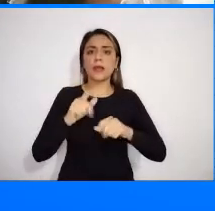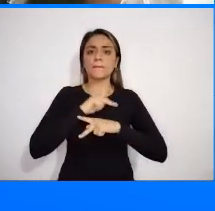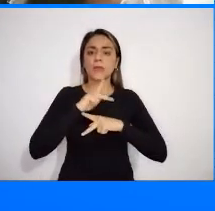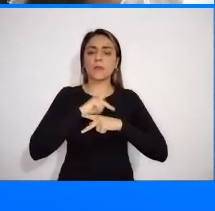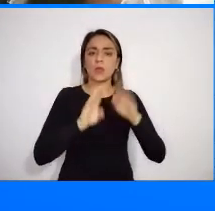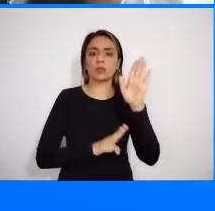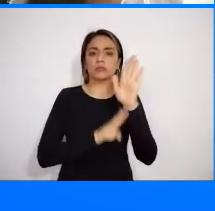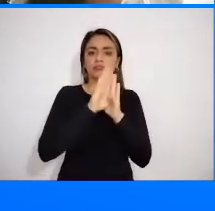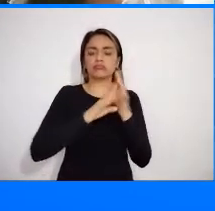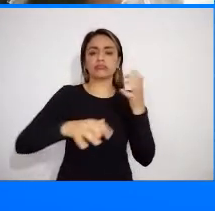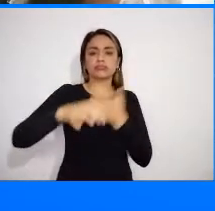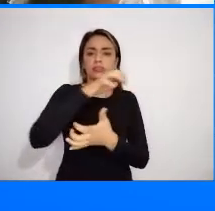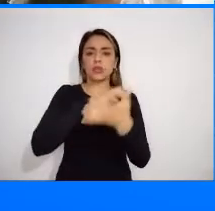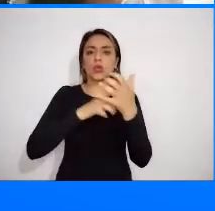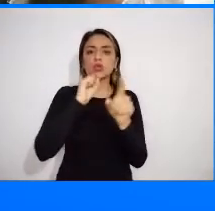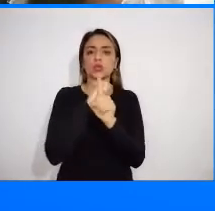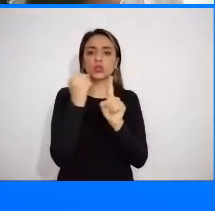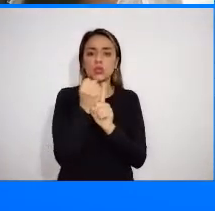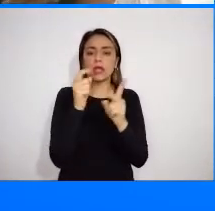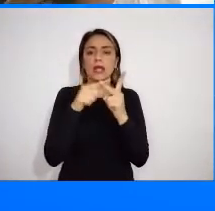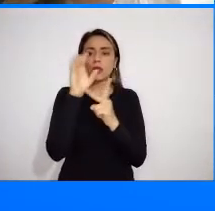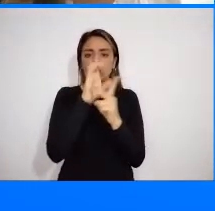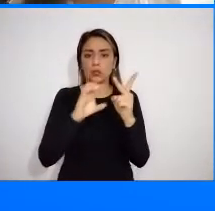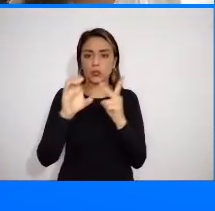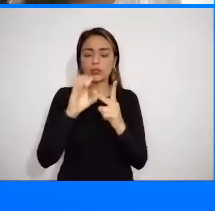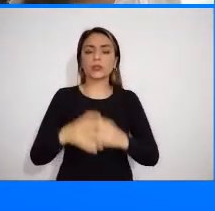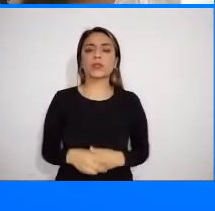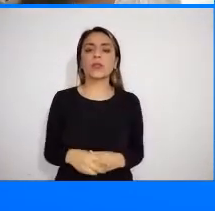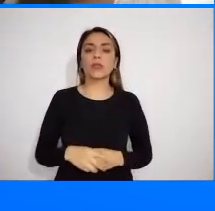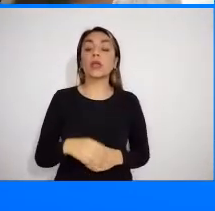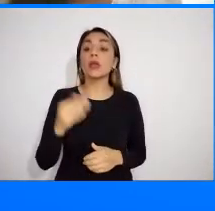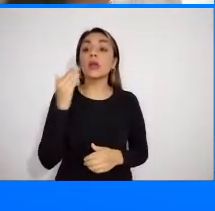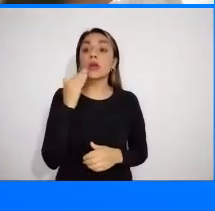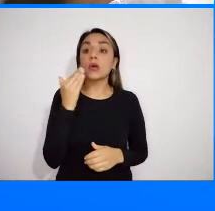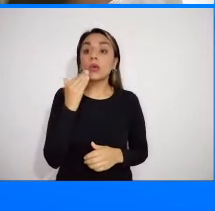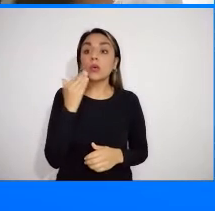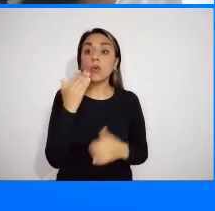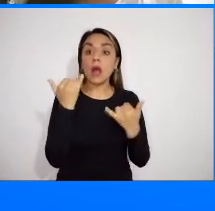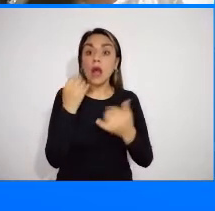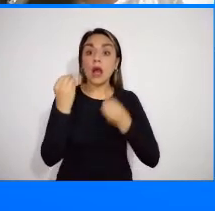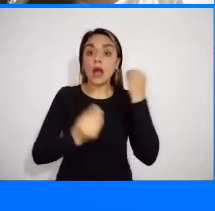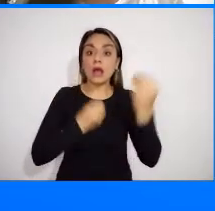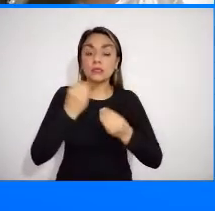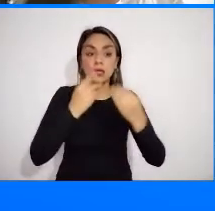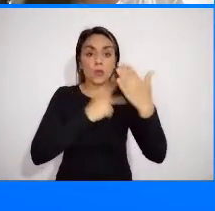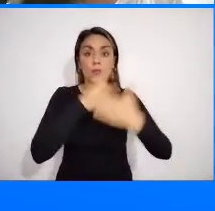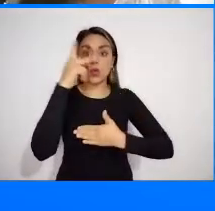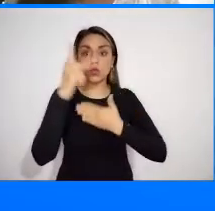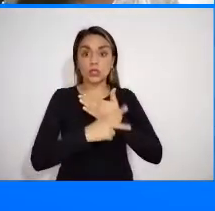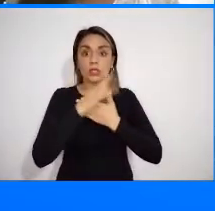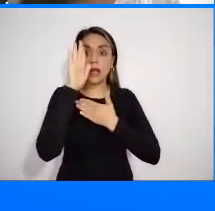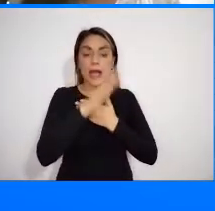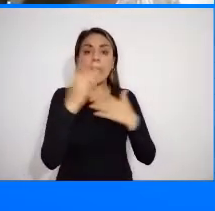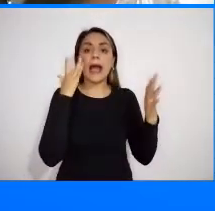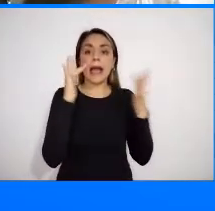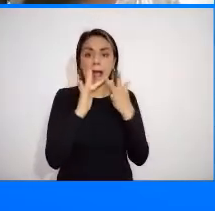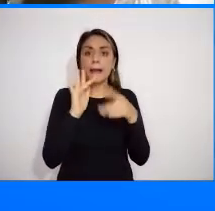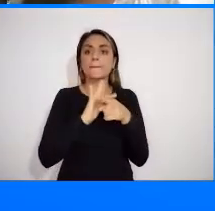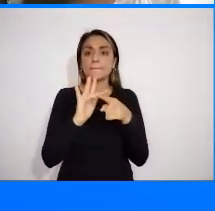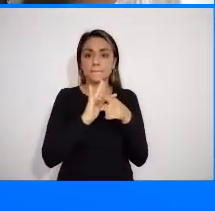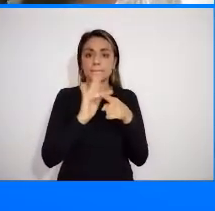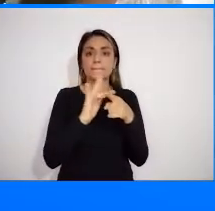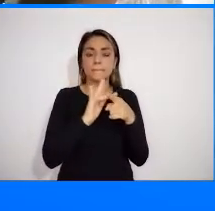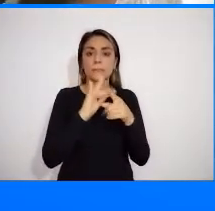desarrollo económico, social y cultural. Cuando se quiere realizar un proyecto, y esto aplica mucho en